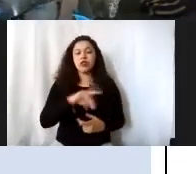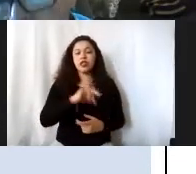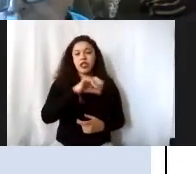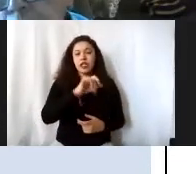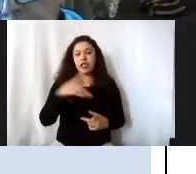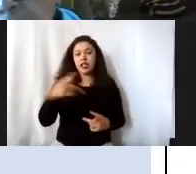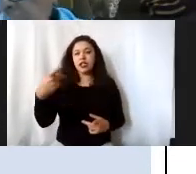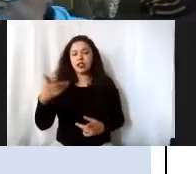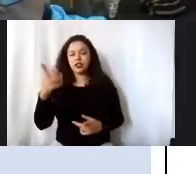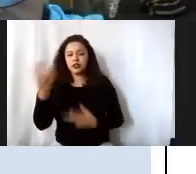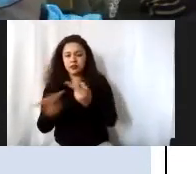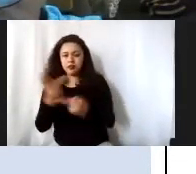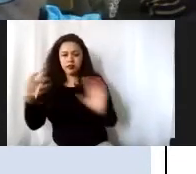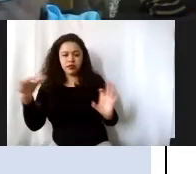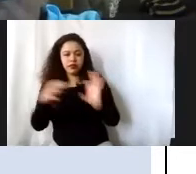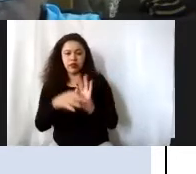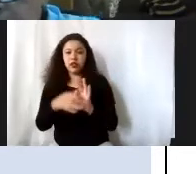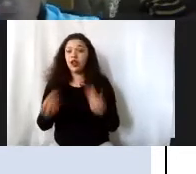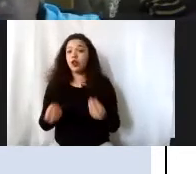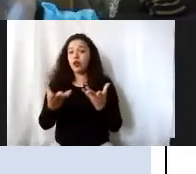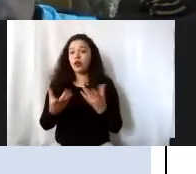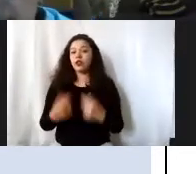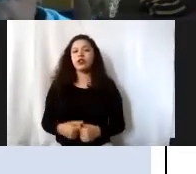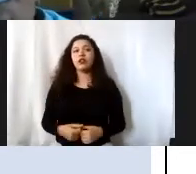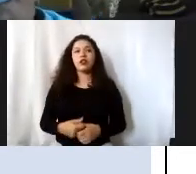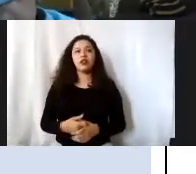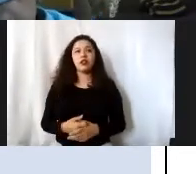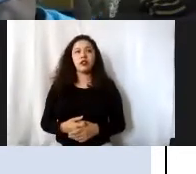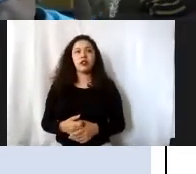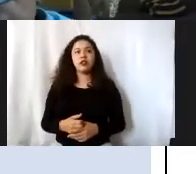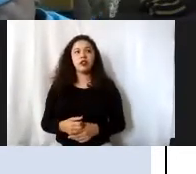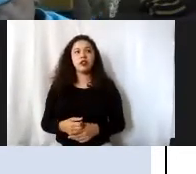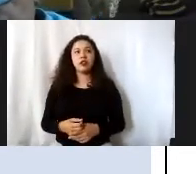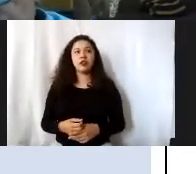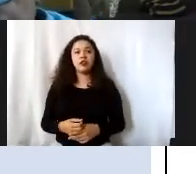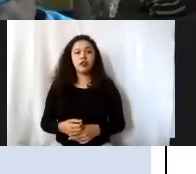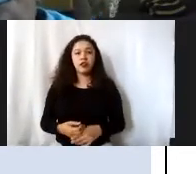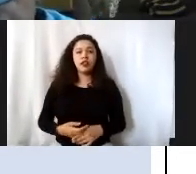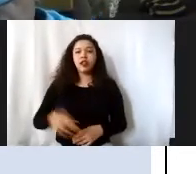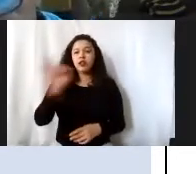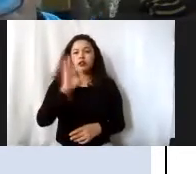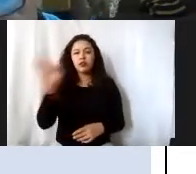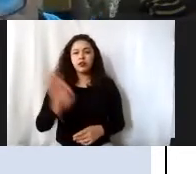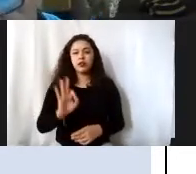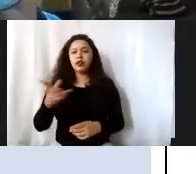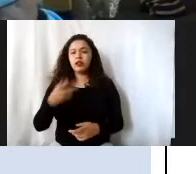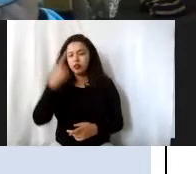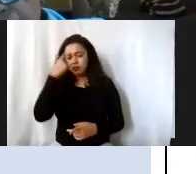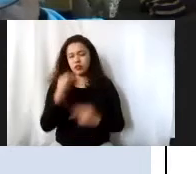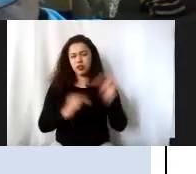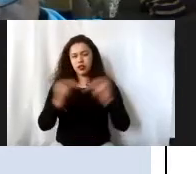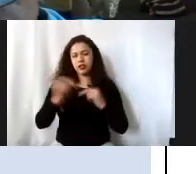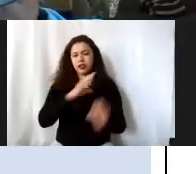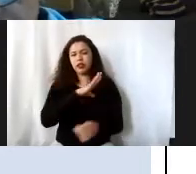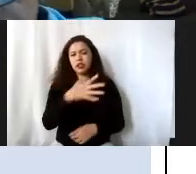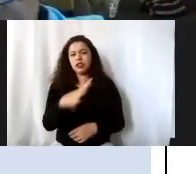¿no? Pero no podríamos tomar estos porcentajes como parámetros generales porque